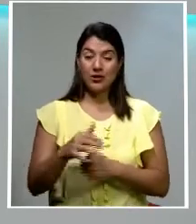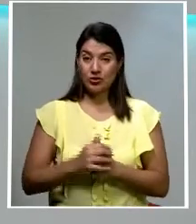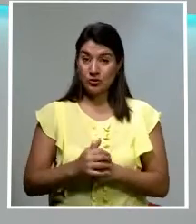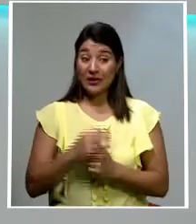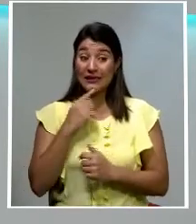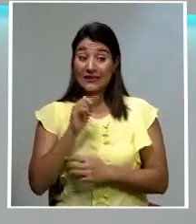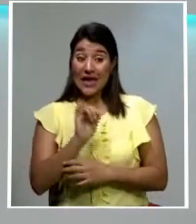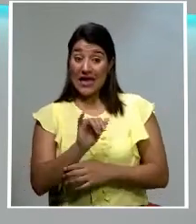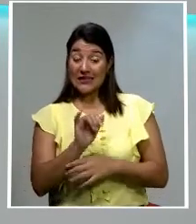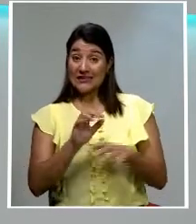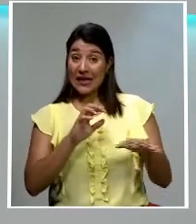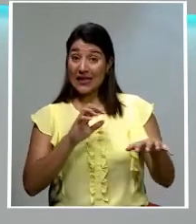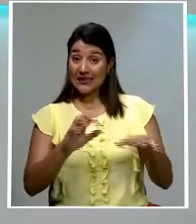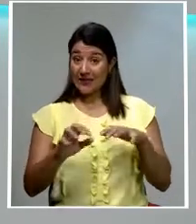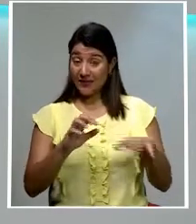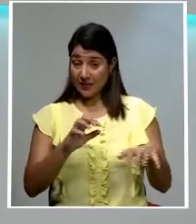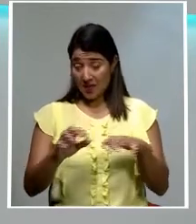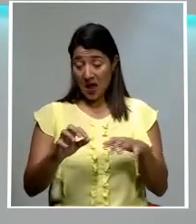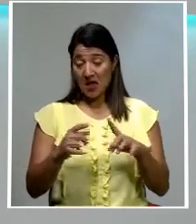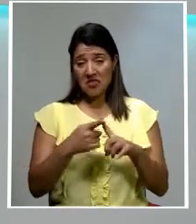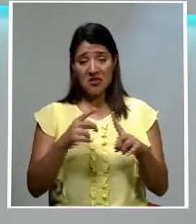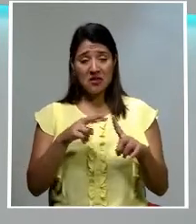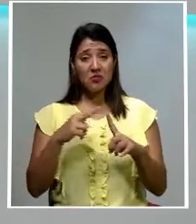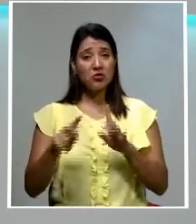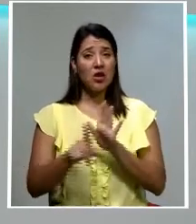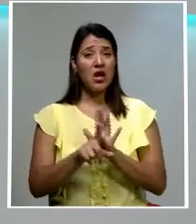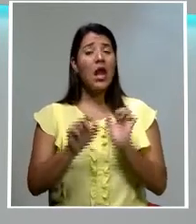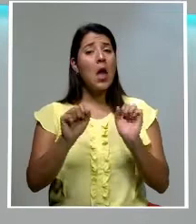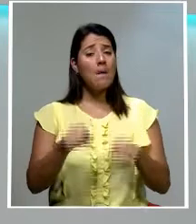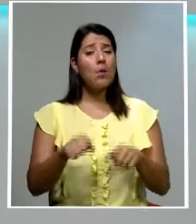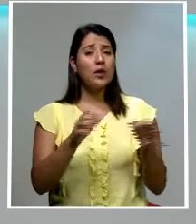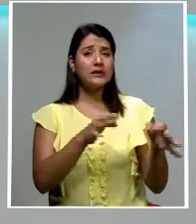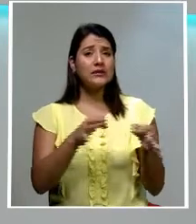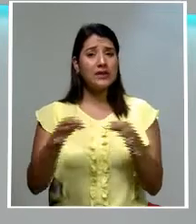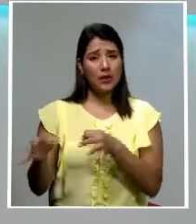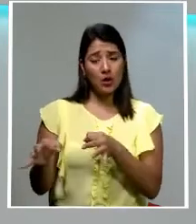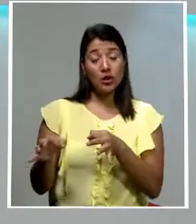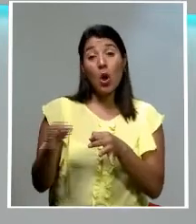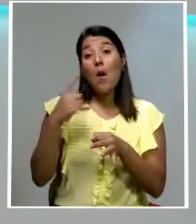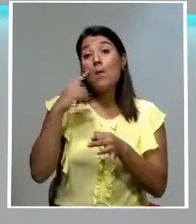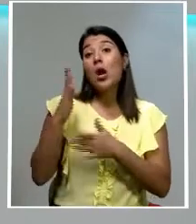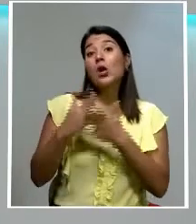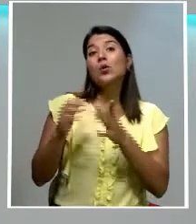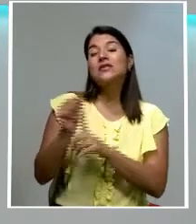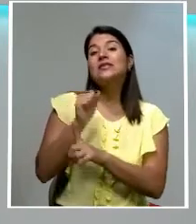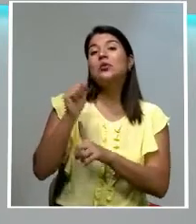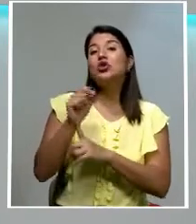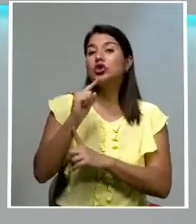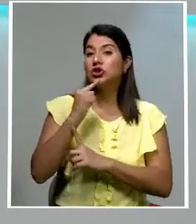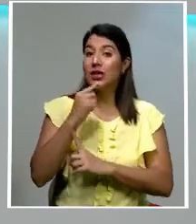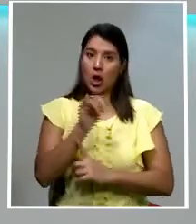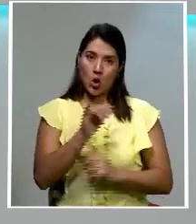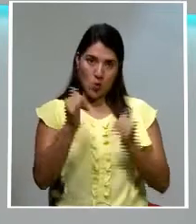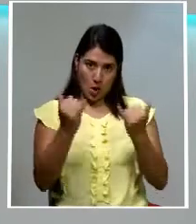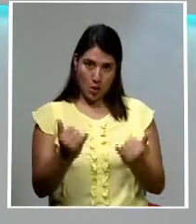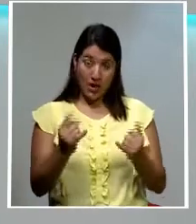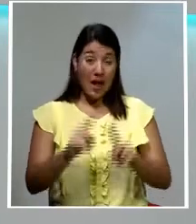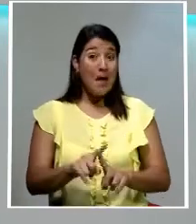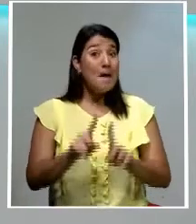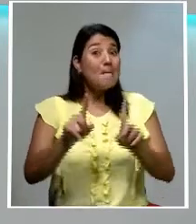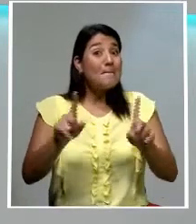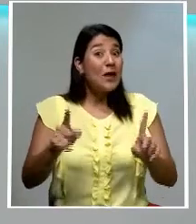esta sesión legalmente podría trasladarse por un caso como el que se vive, pero tomar la